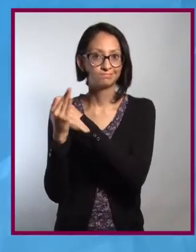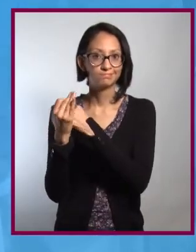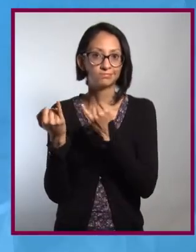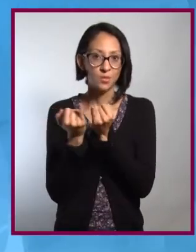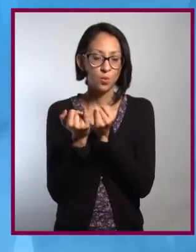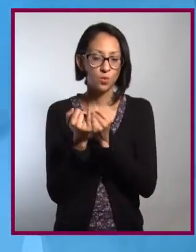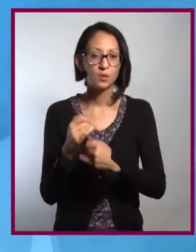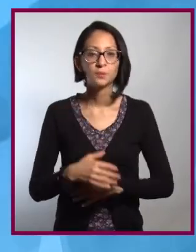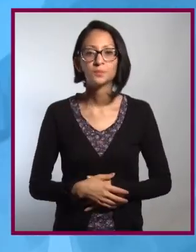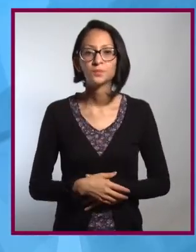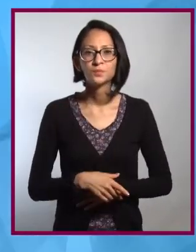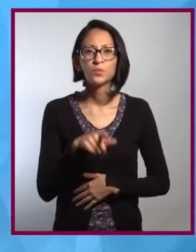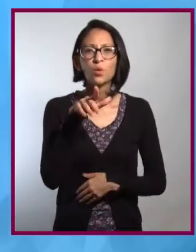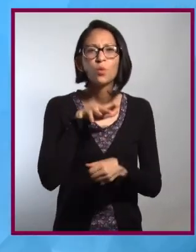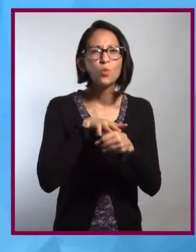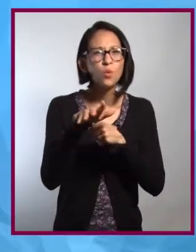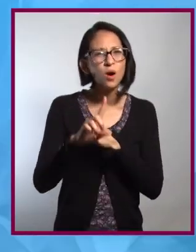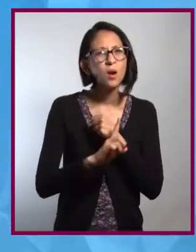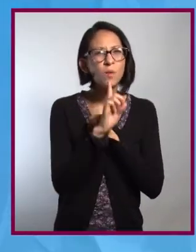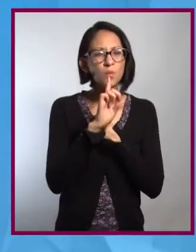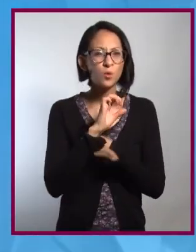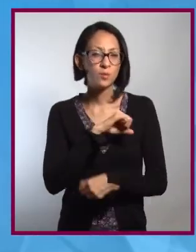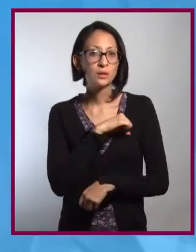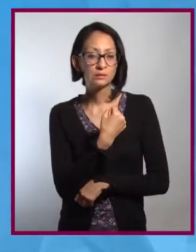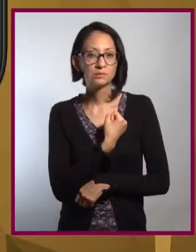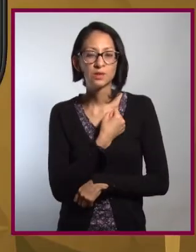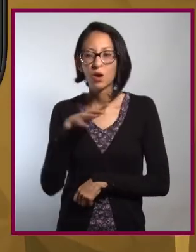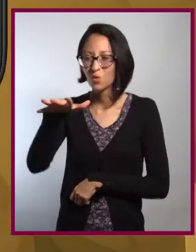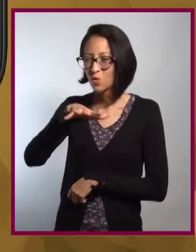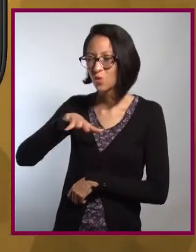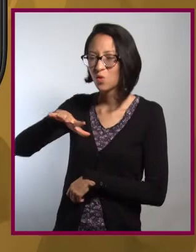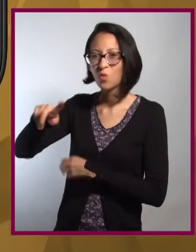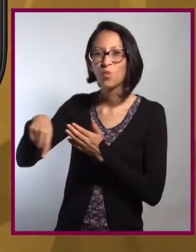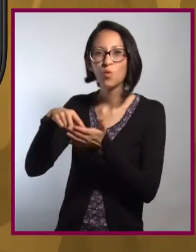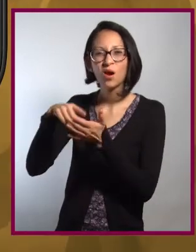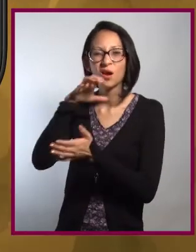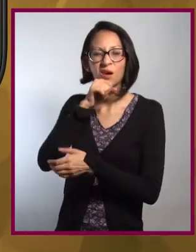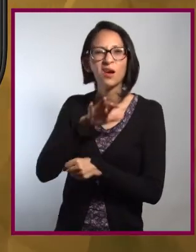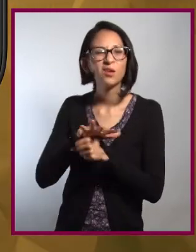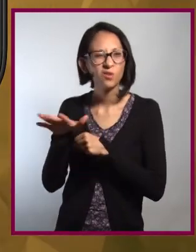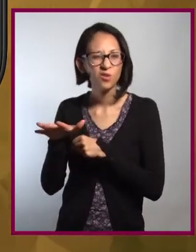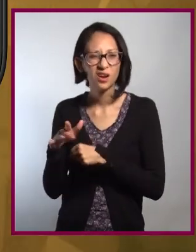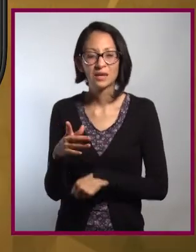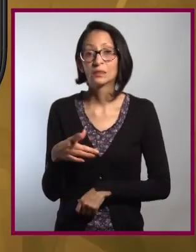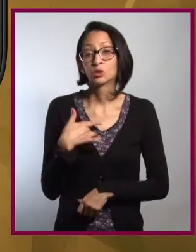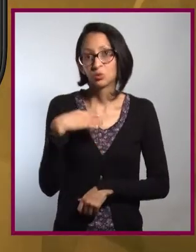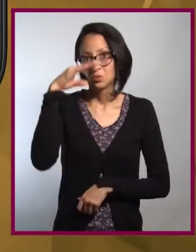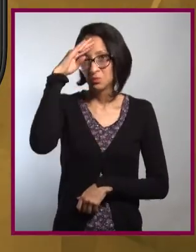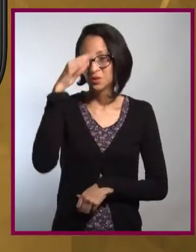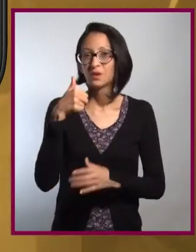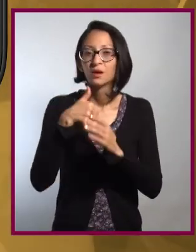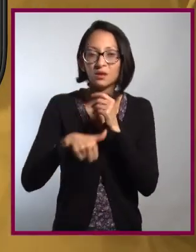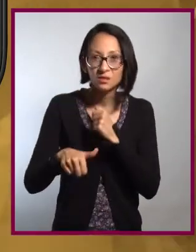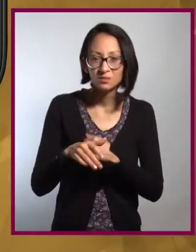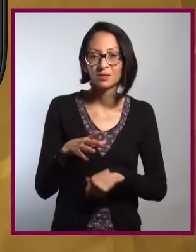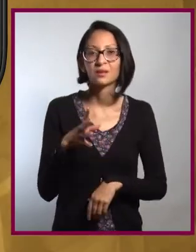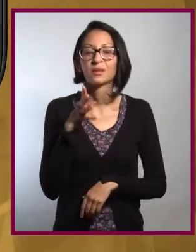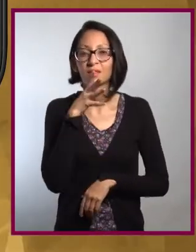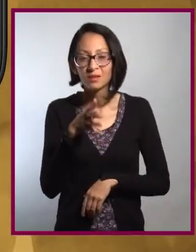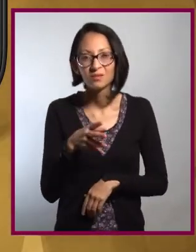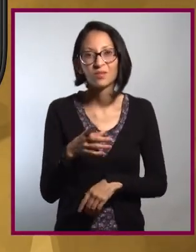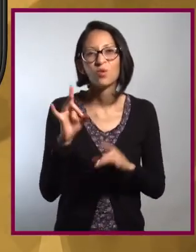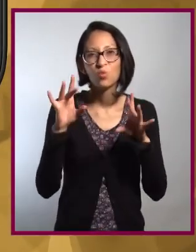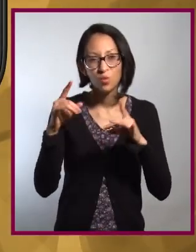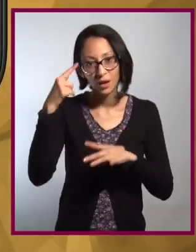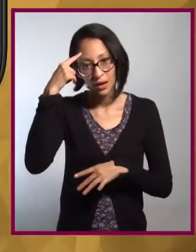salud crees que sean más comunes en los climas calientes? Las náuseas, la diarrea y el dolor de cabeza. Es más común